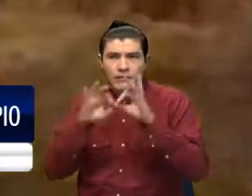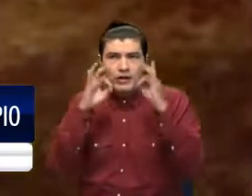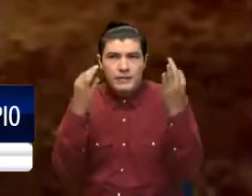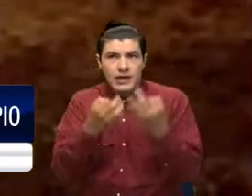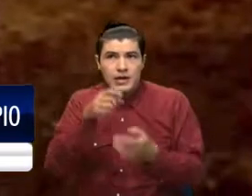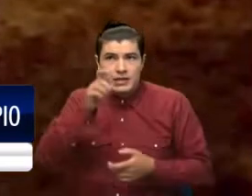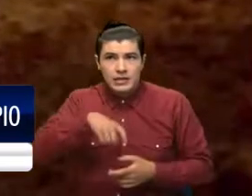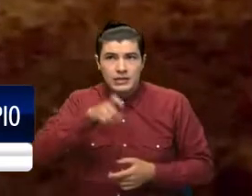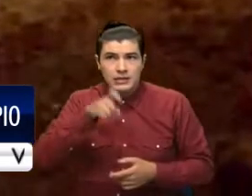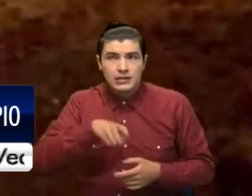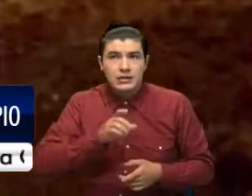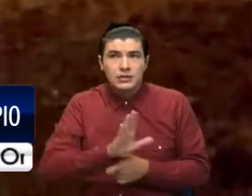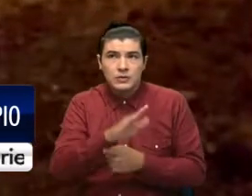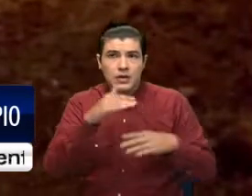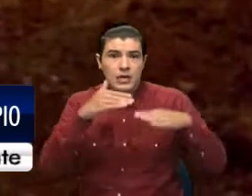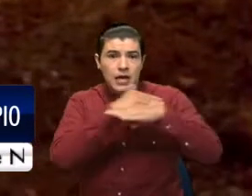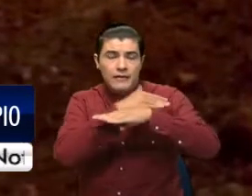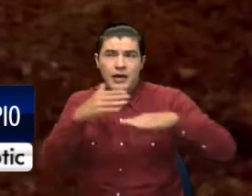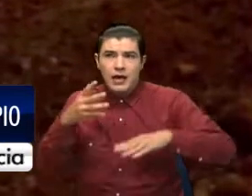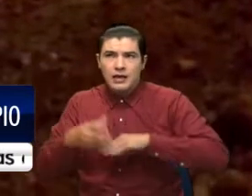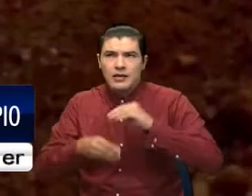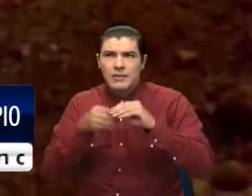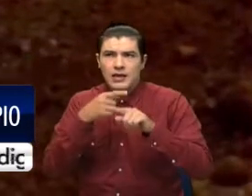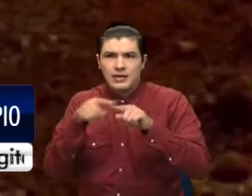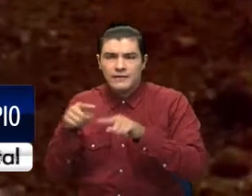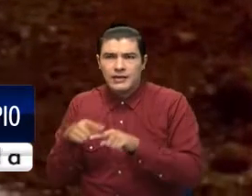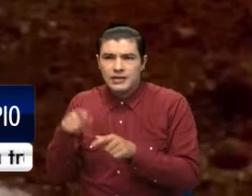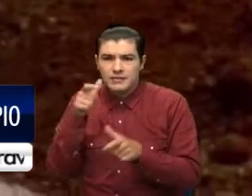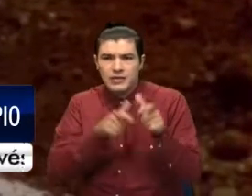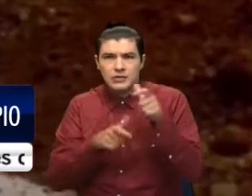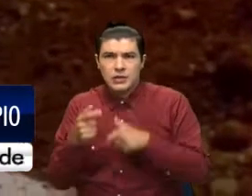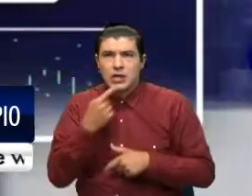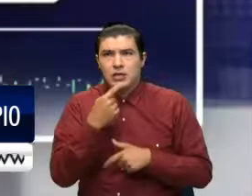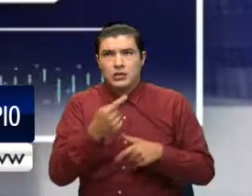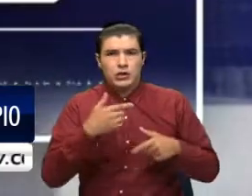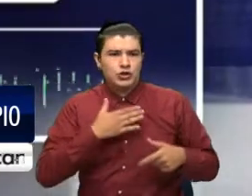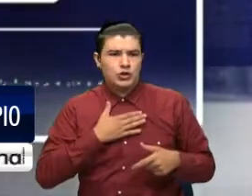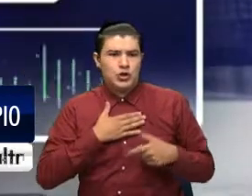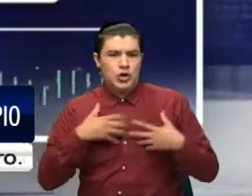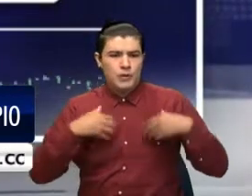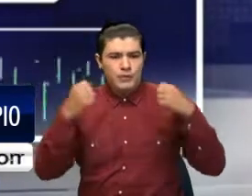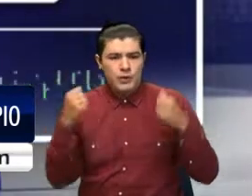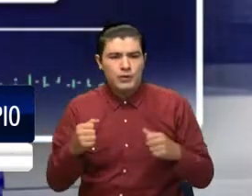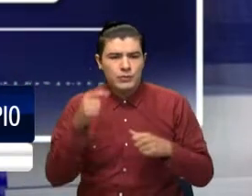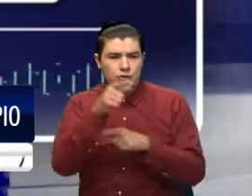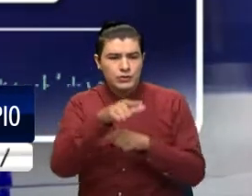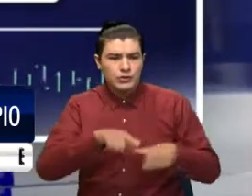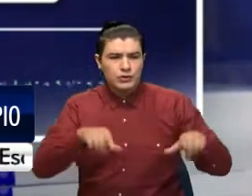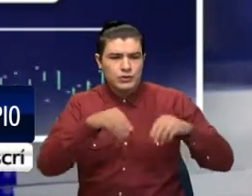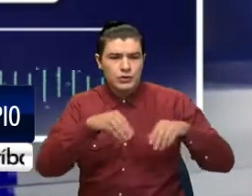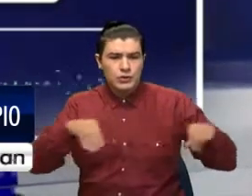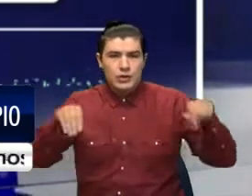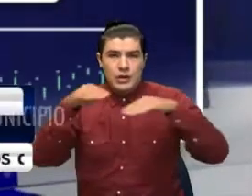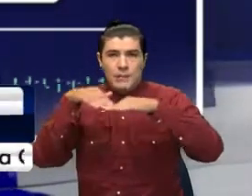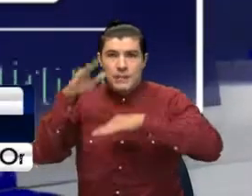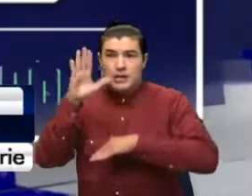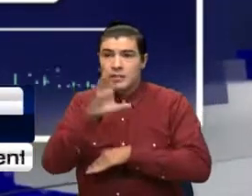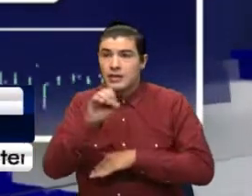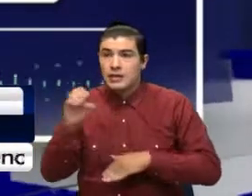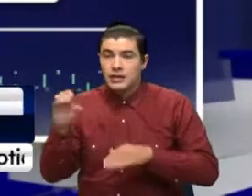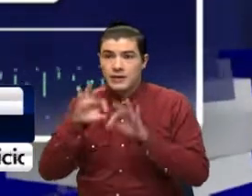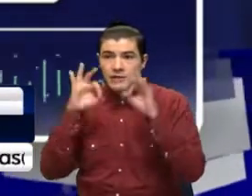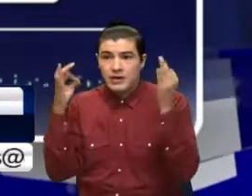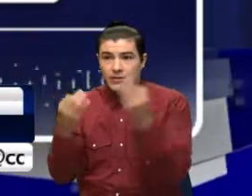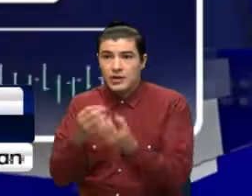vía y el litigio es porque aparecen varias personas que dicen ser dueñas del lote. Hay más de 500 familias. Nosotros como municipio